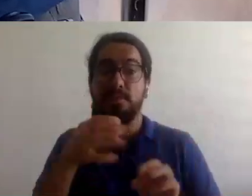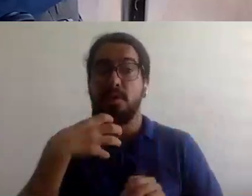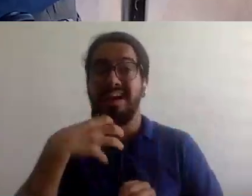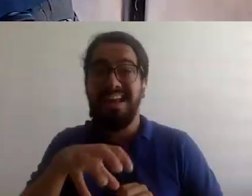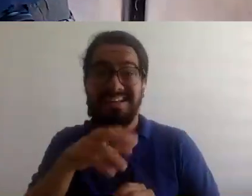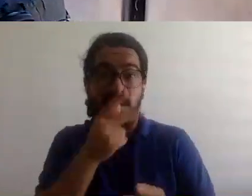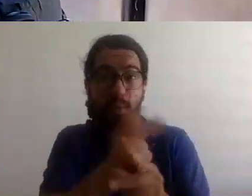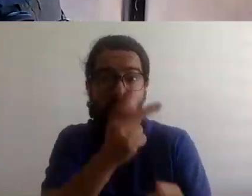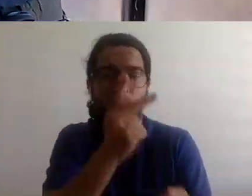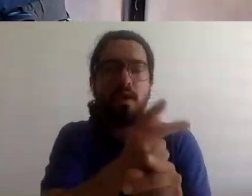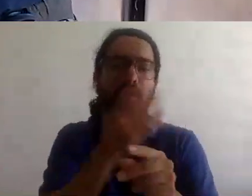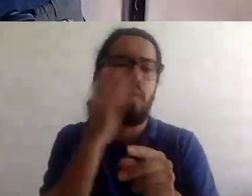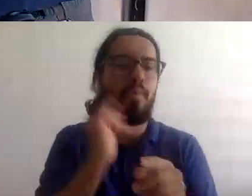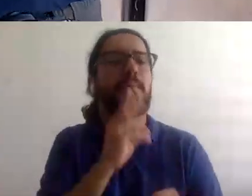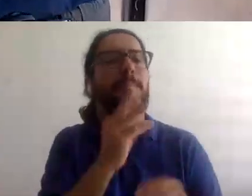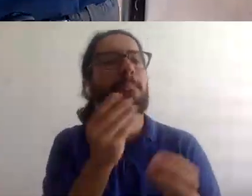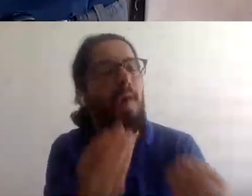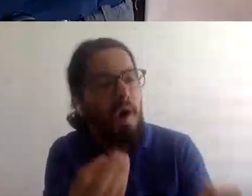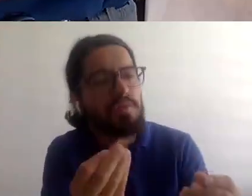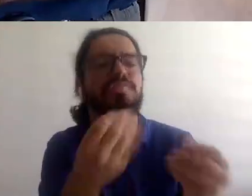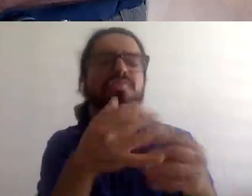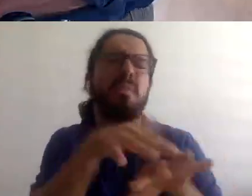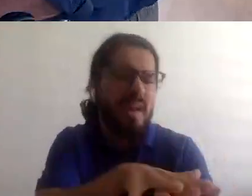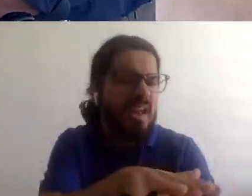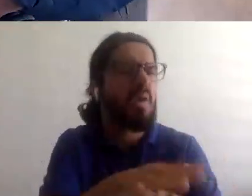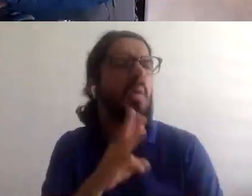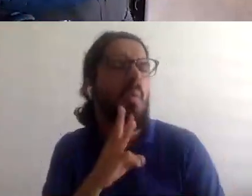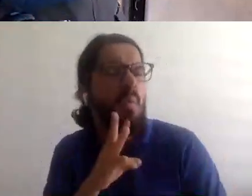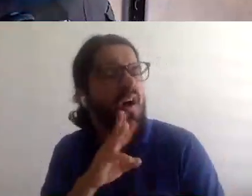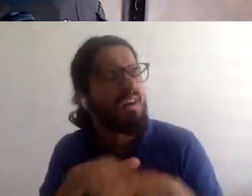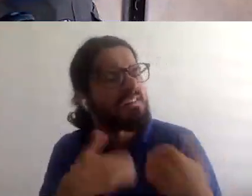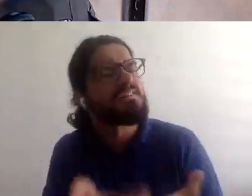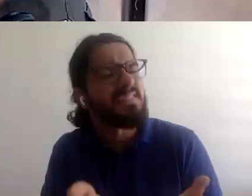lumbre pues pierde esa agua, pero esa humedad se la da